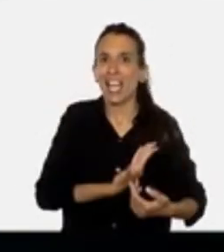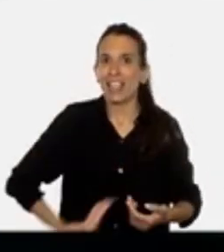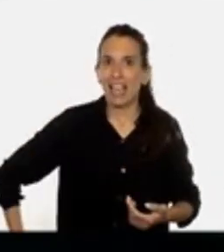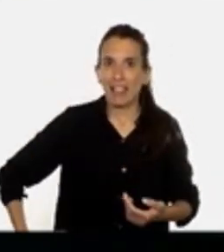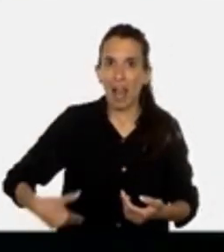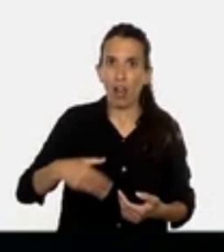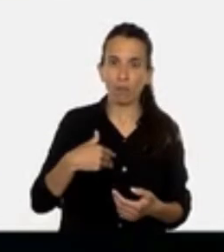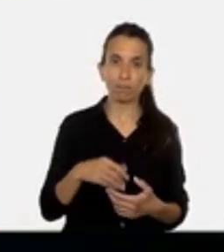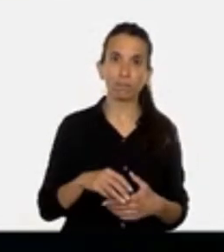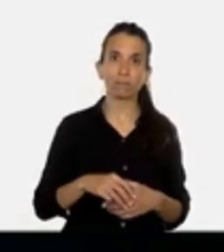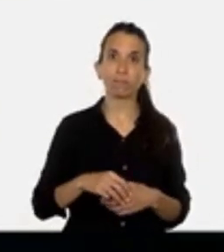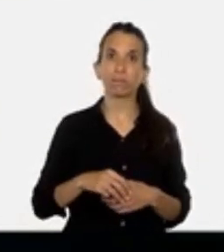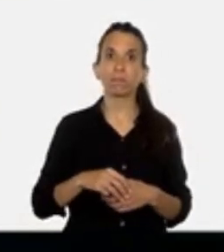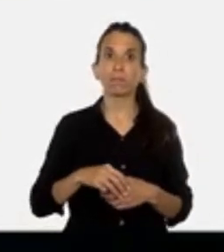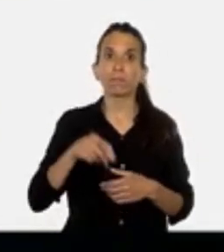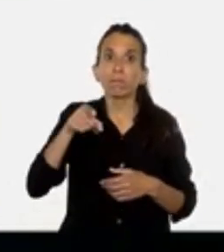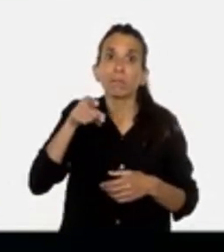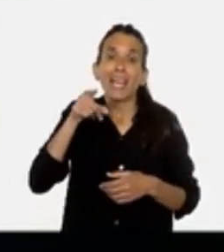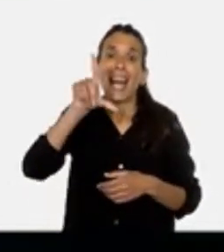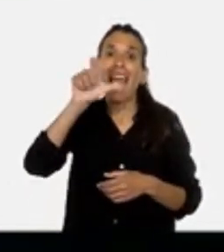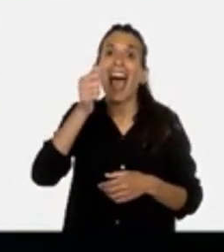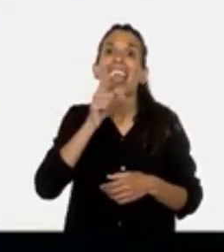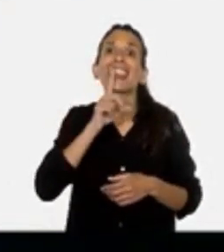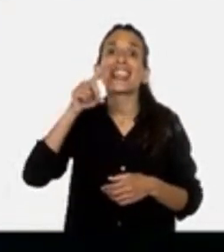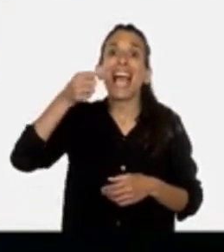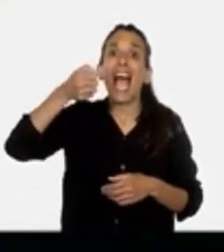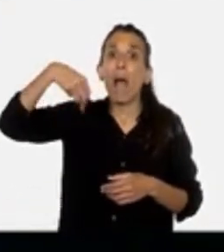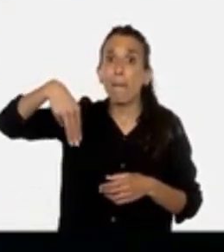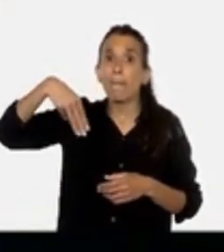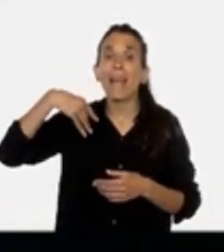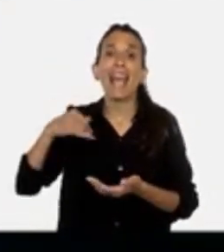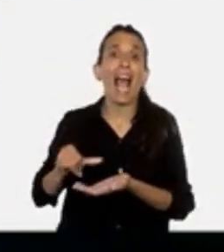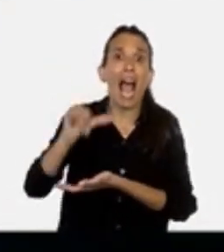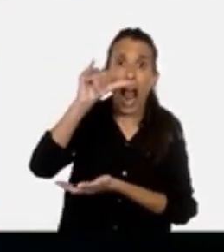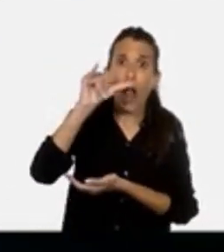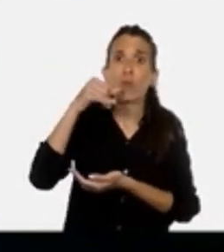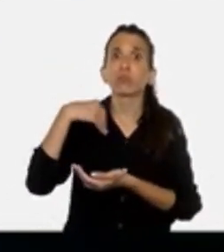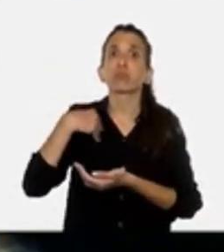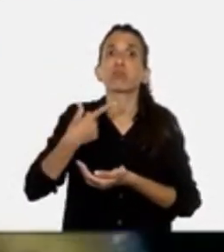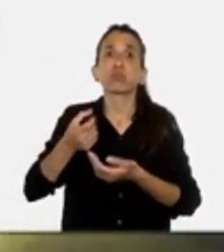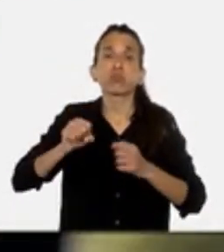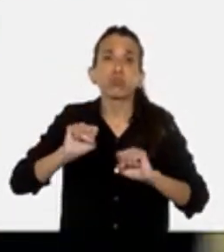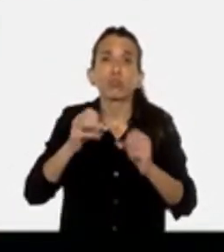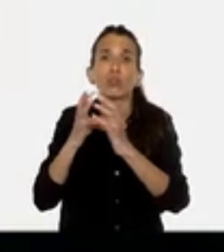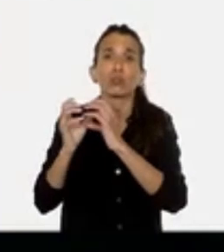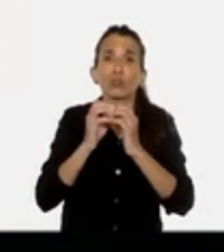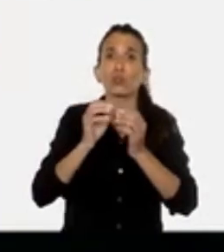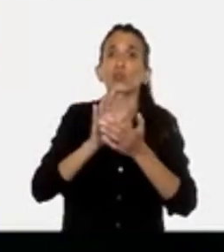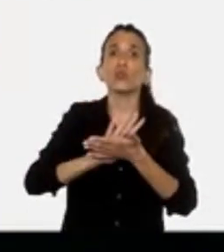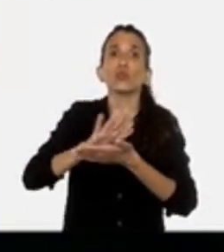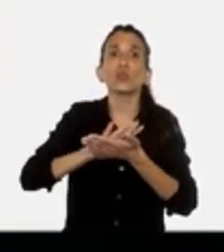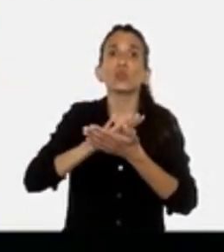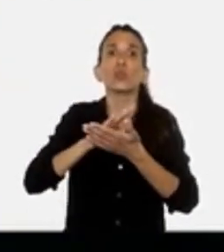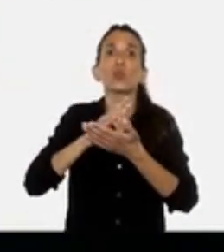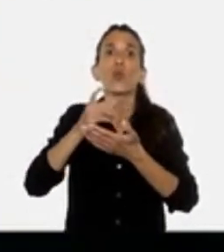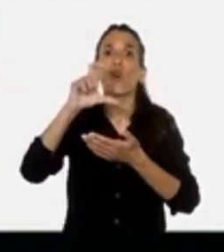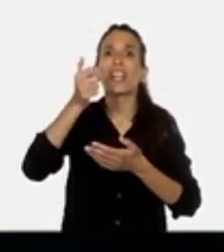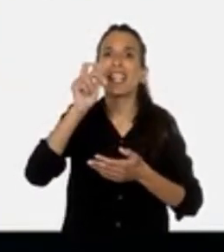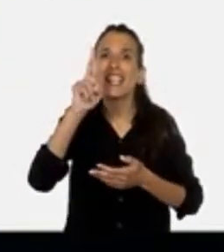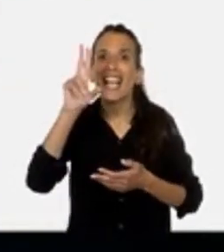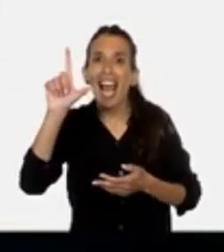gobierno la tarde es la misma que es torsión o en su momento con un irse del país buscando